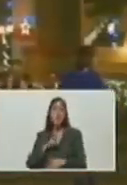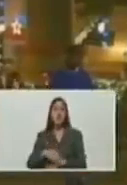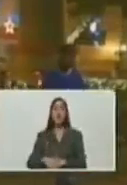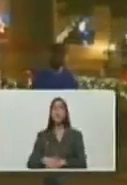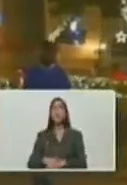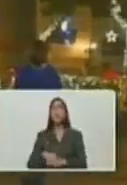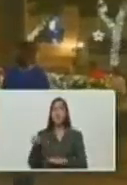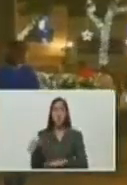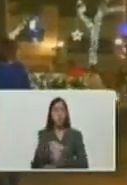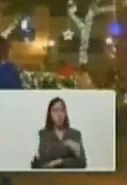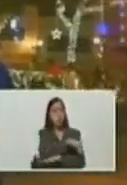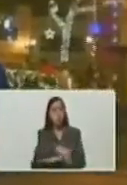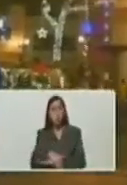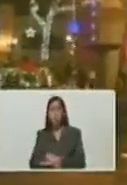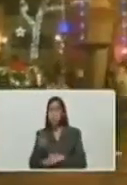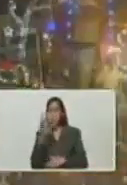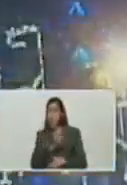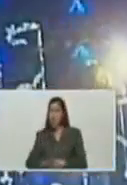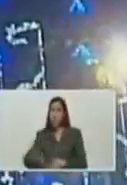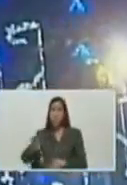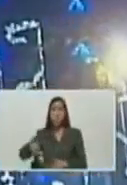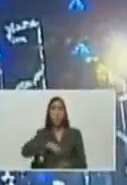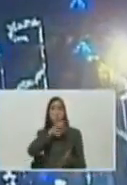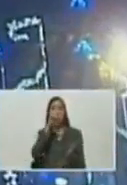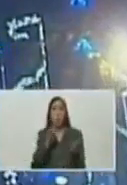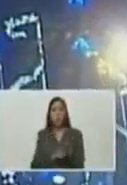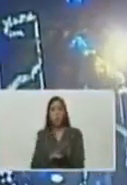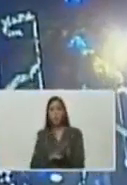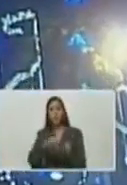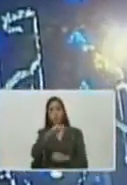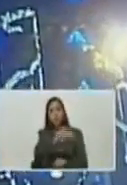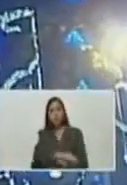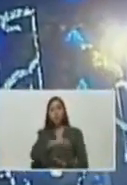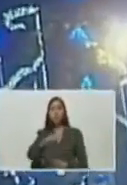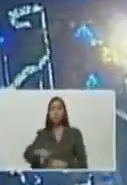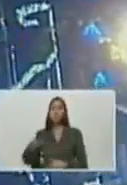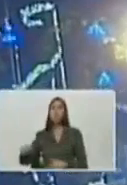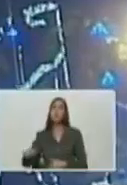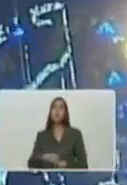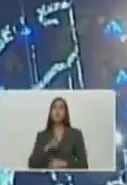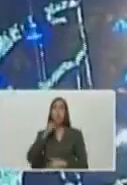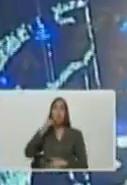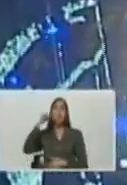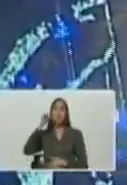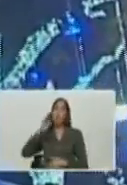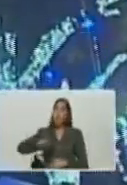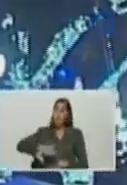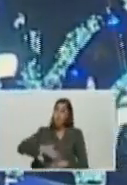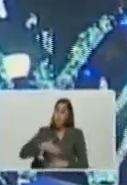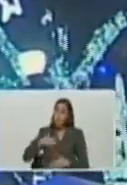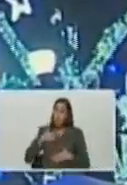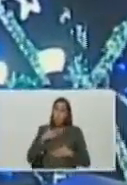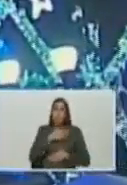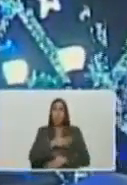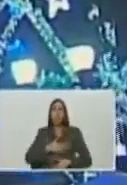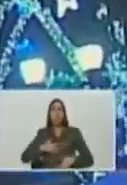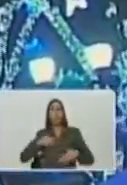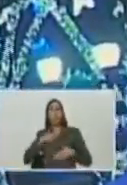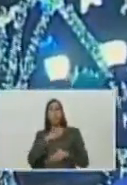hecho a lo largo y ancho del país para que nuestras niñas, nuestros niños puedan disfrutar de